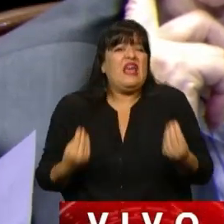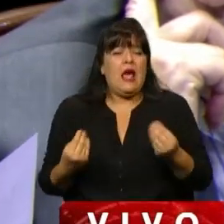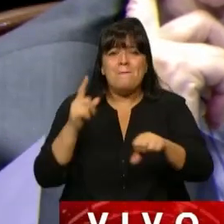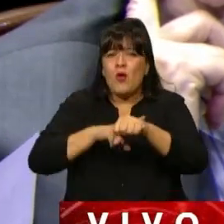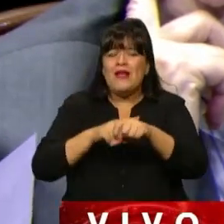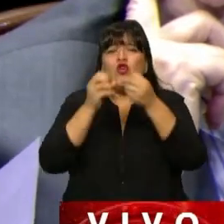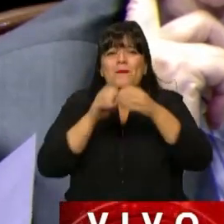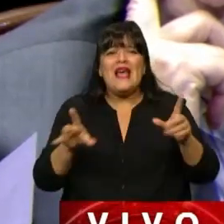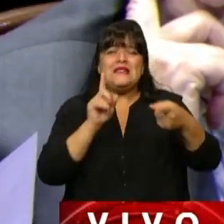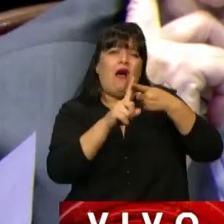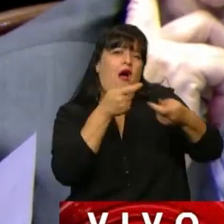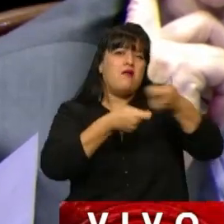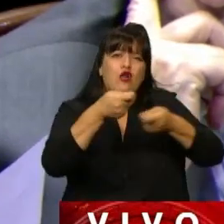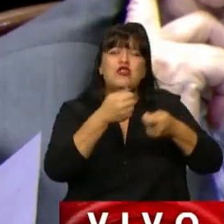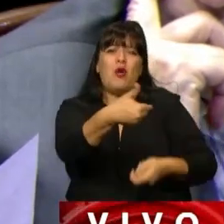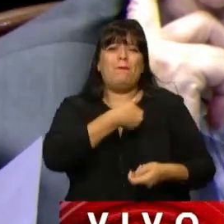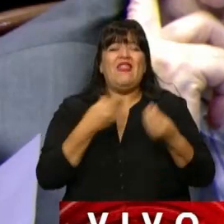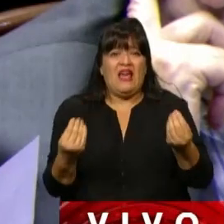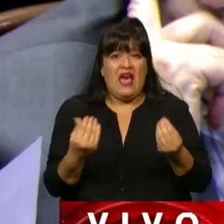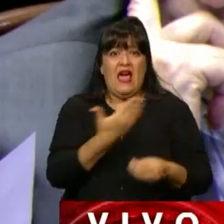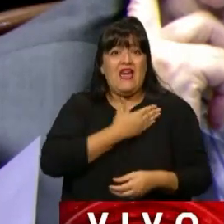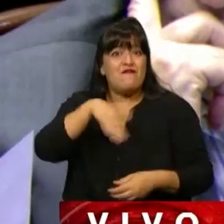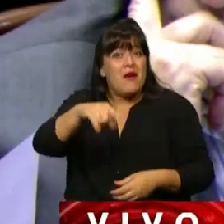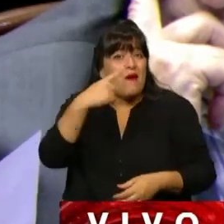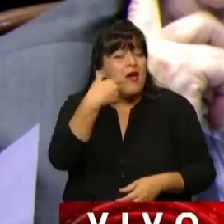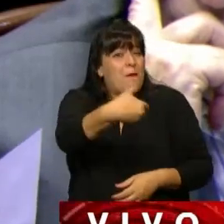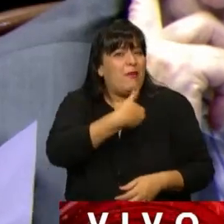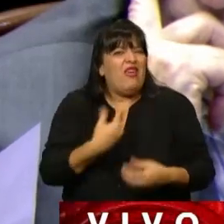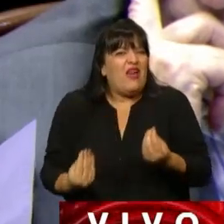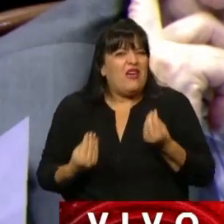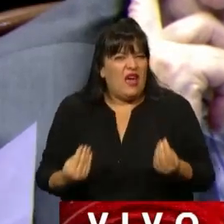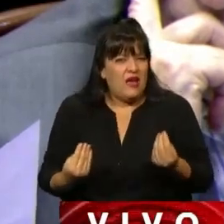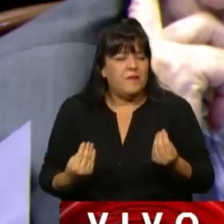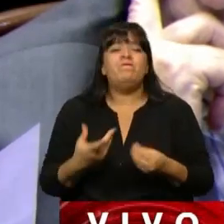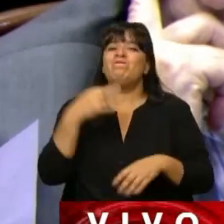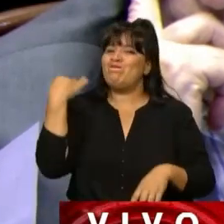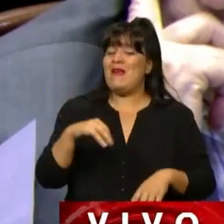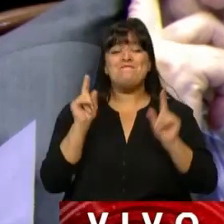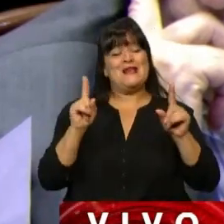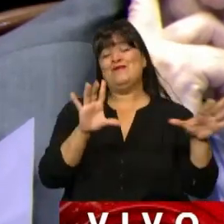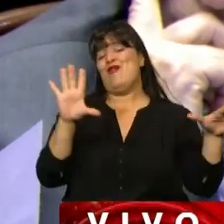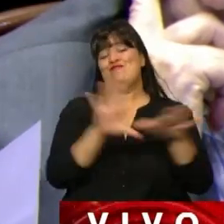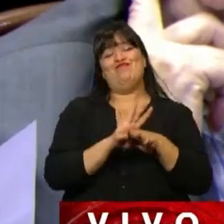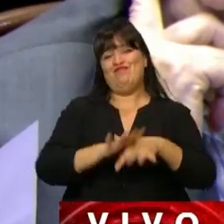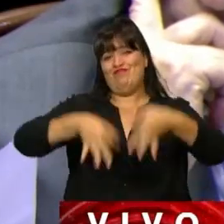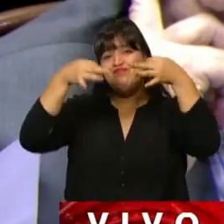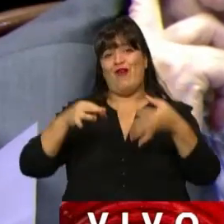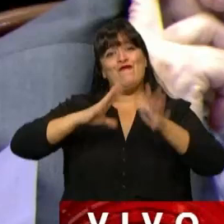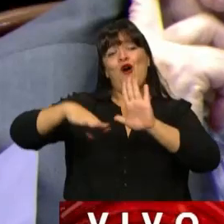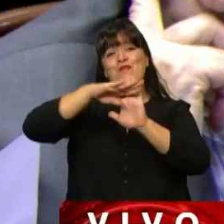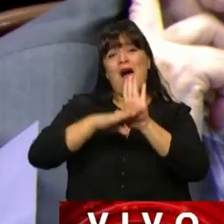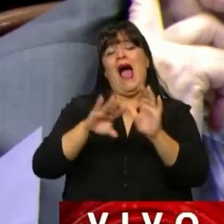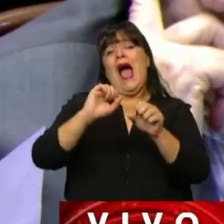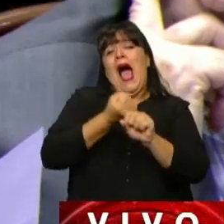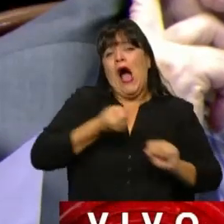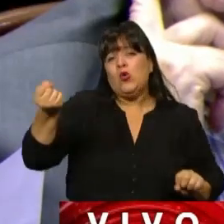empezaron las negociaciones? Lo que el Fondo Monetario Internacional pedía era exactamente este tipo de